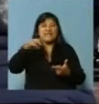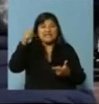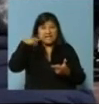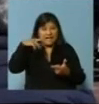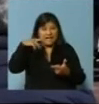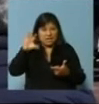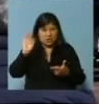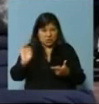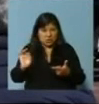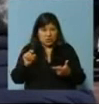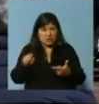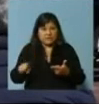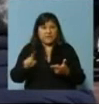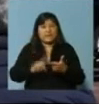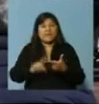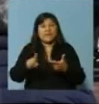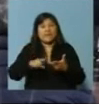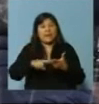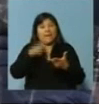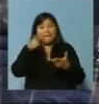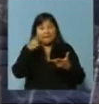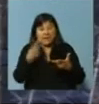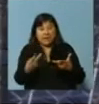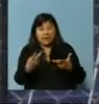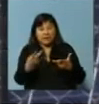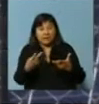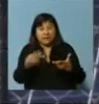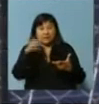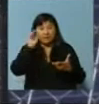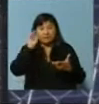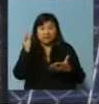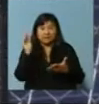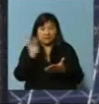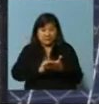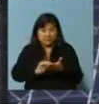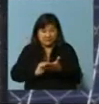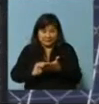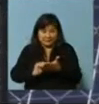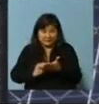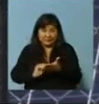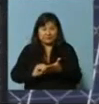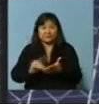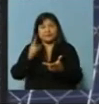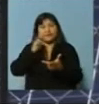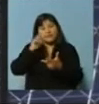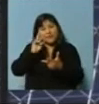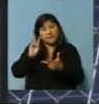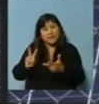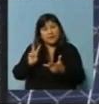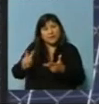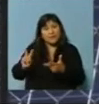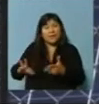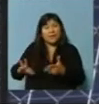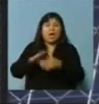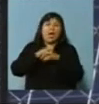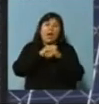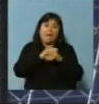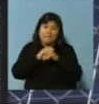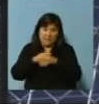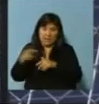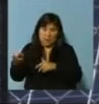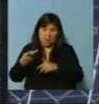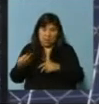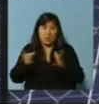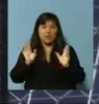Veo varios diputados, amigos.